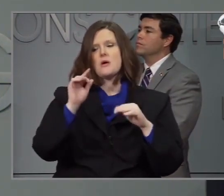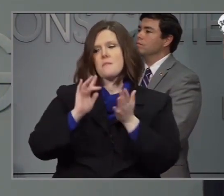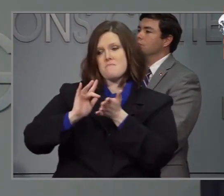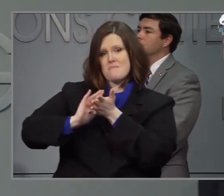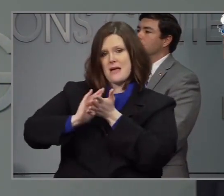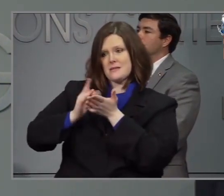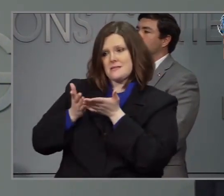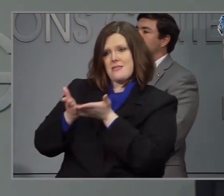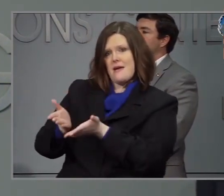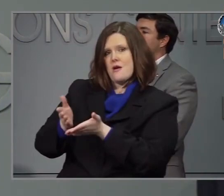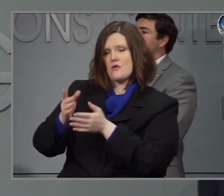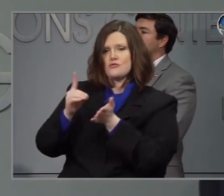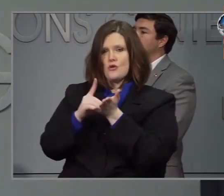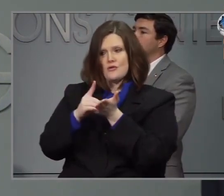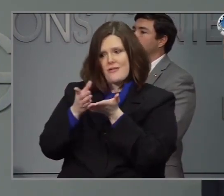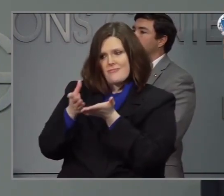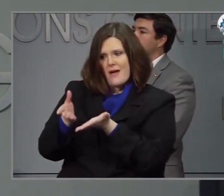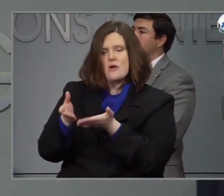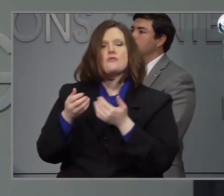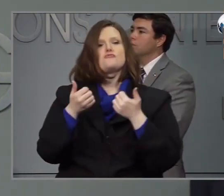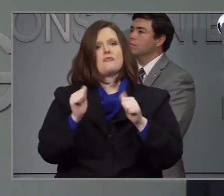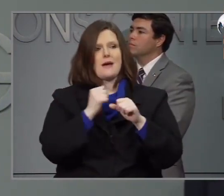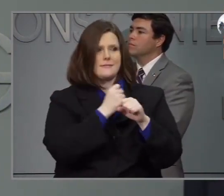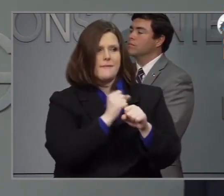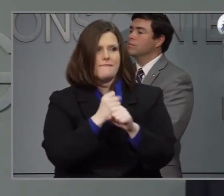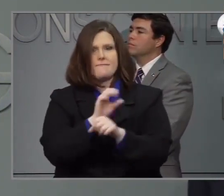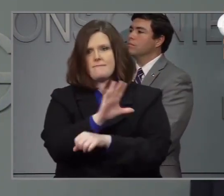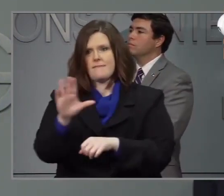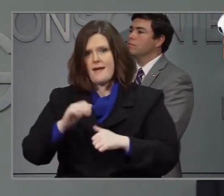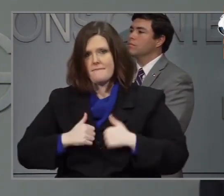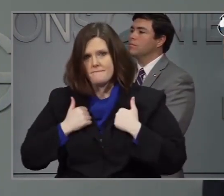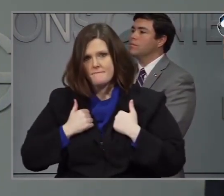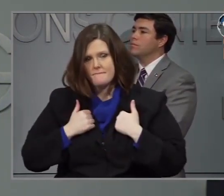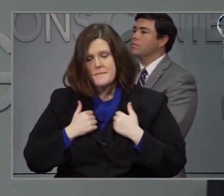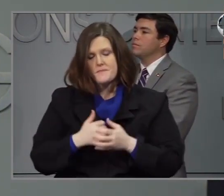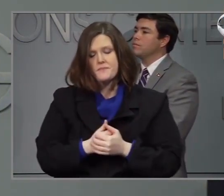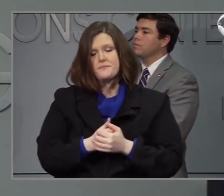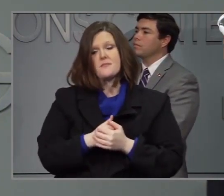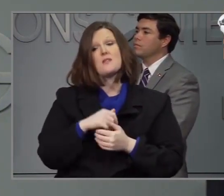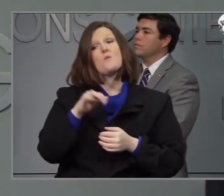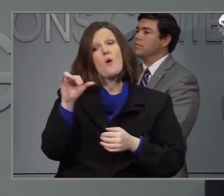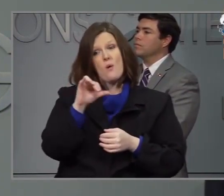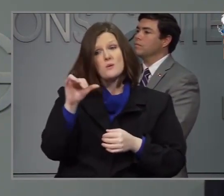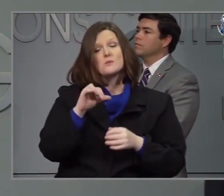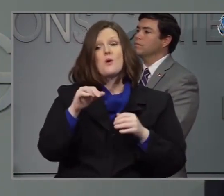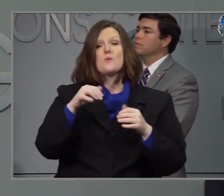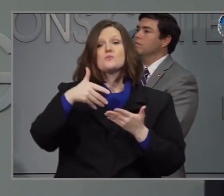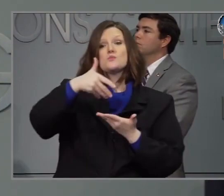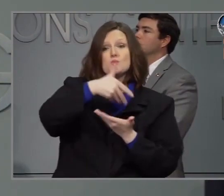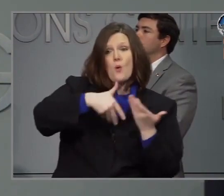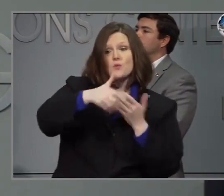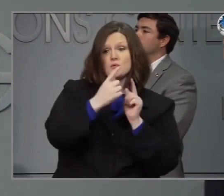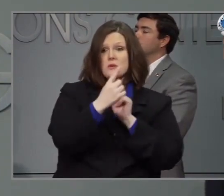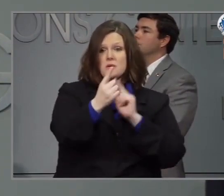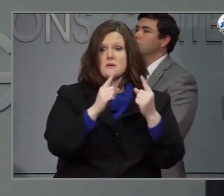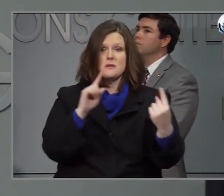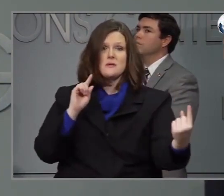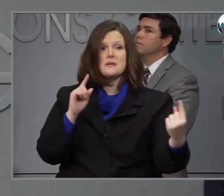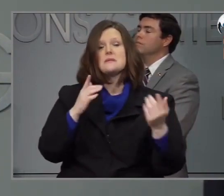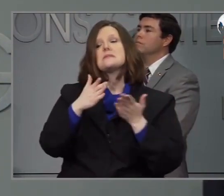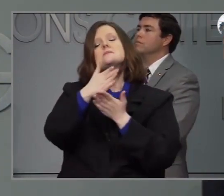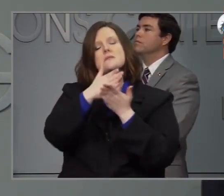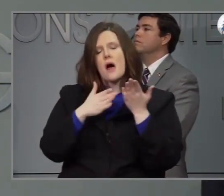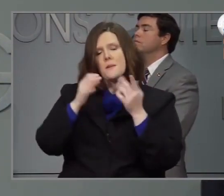necesitan ayuda y esto va a salvar vidas también tenemos que reconocer que el distanciamiento social social es